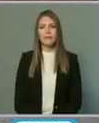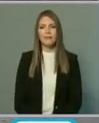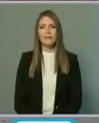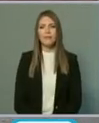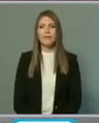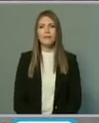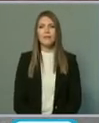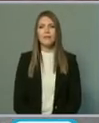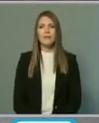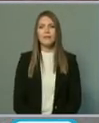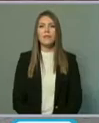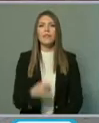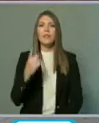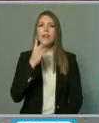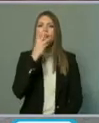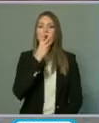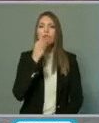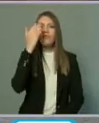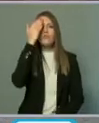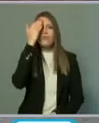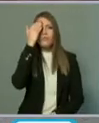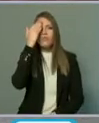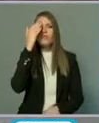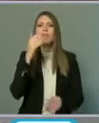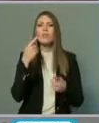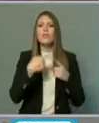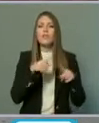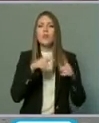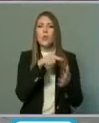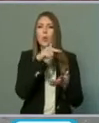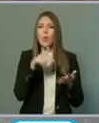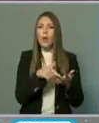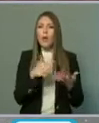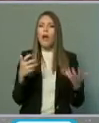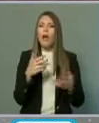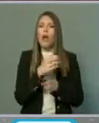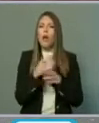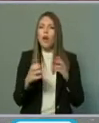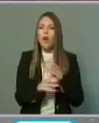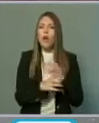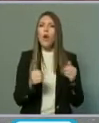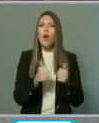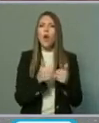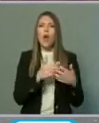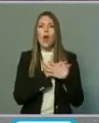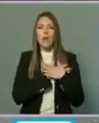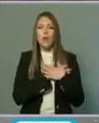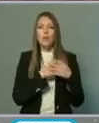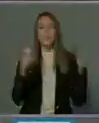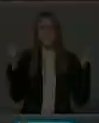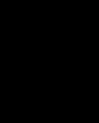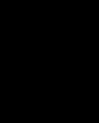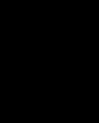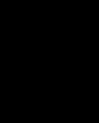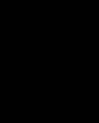Ojitos pajarito. Pero qué bonito es conocer que hace las cosas con amor. Ahí nos vemos, maestro. Que les vaya muy bien.